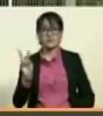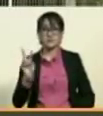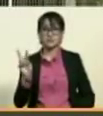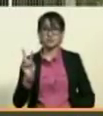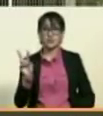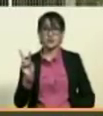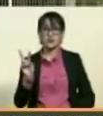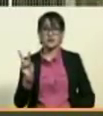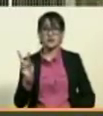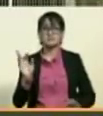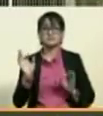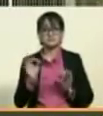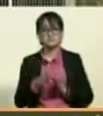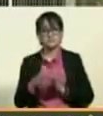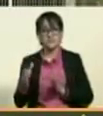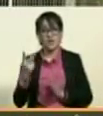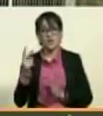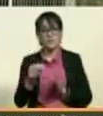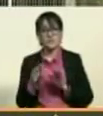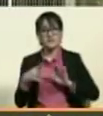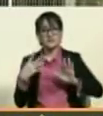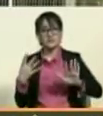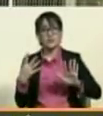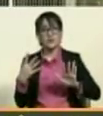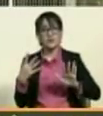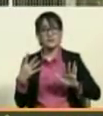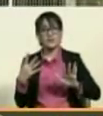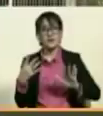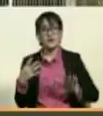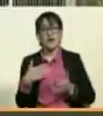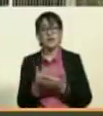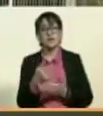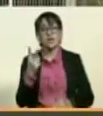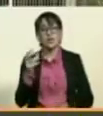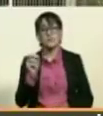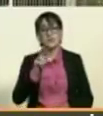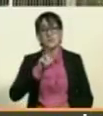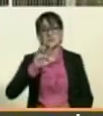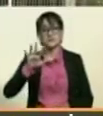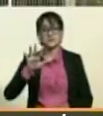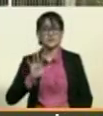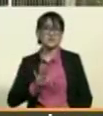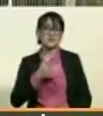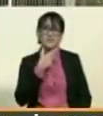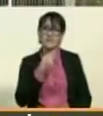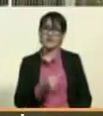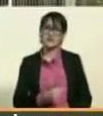Venezuela para el periodo 2019 y 2025. Así de sencillo.